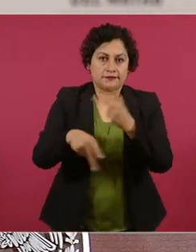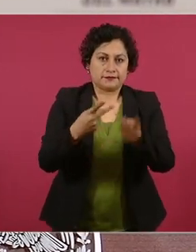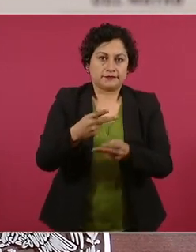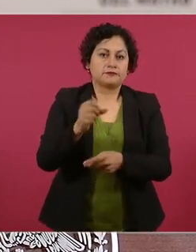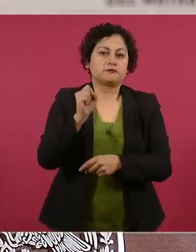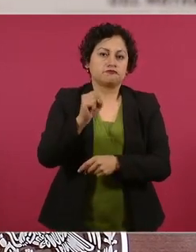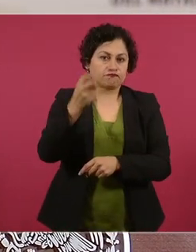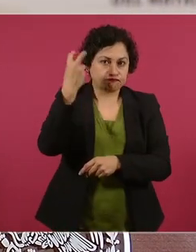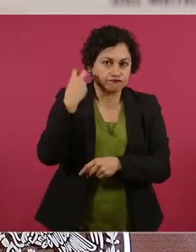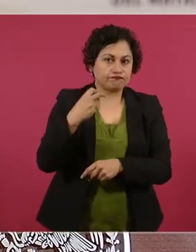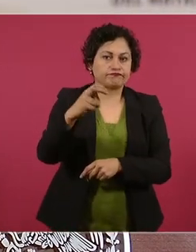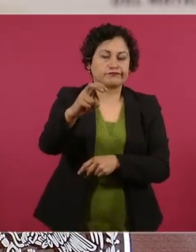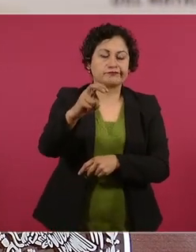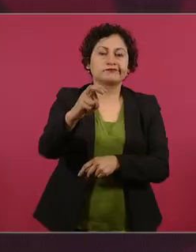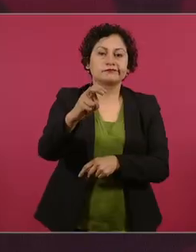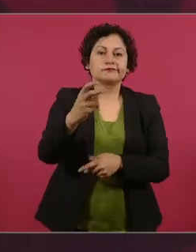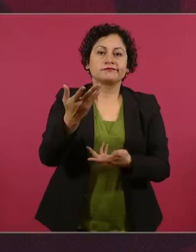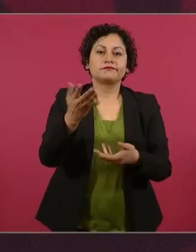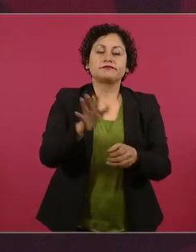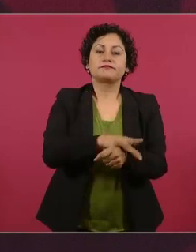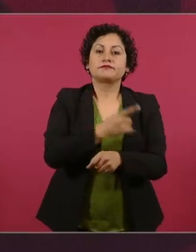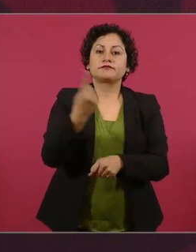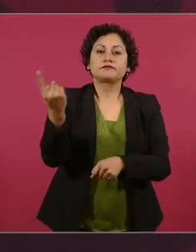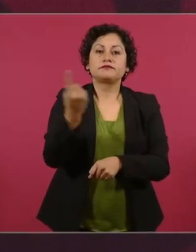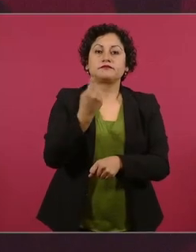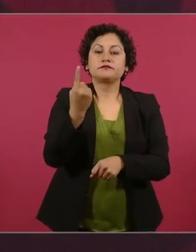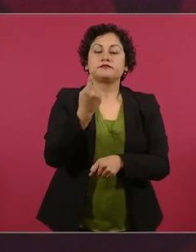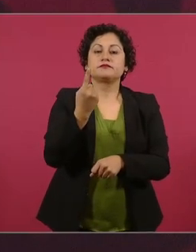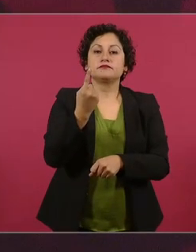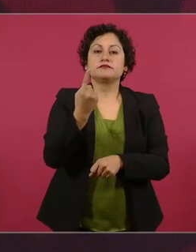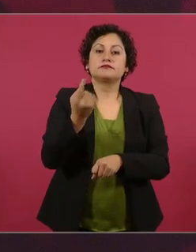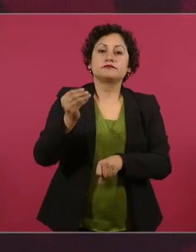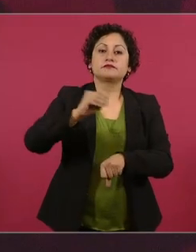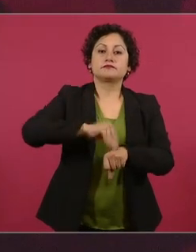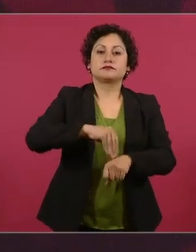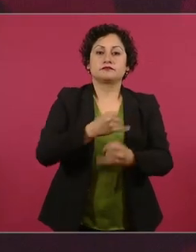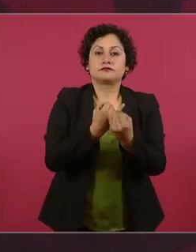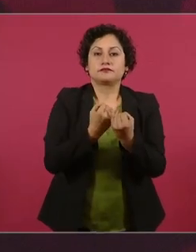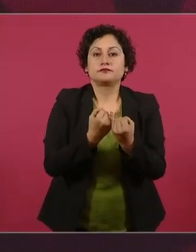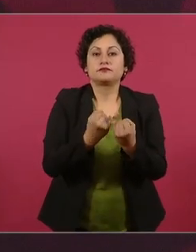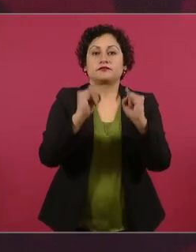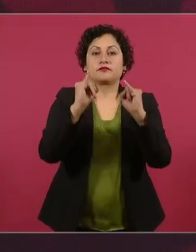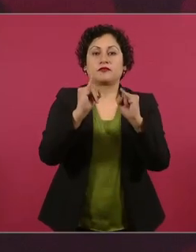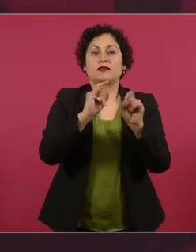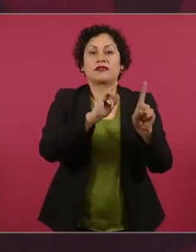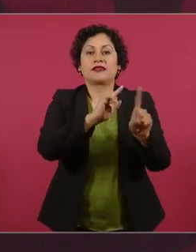porque se van a inaugurar acueductos,